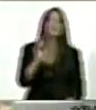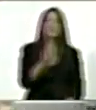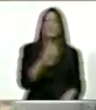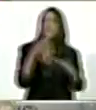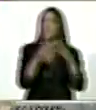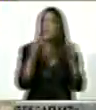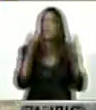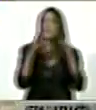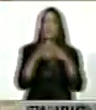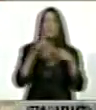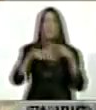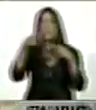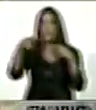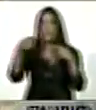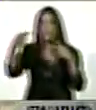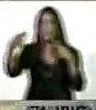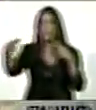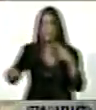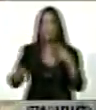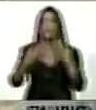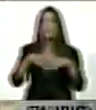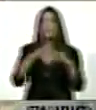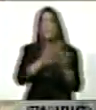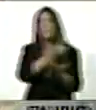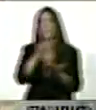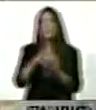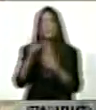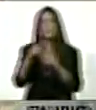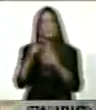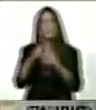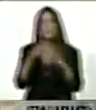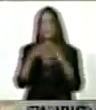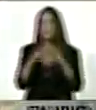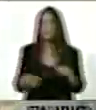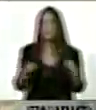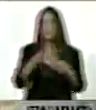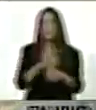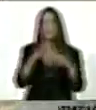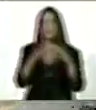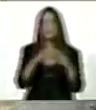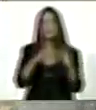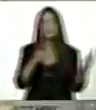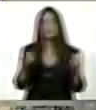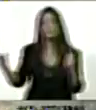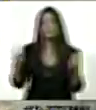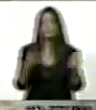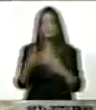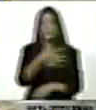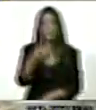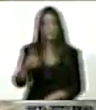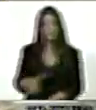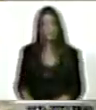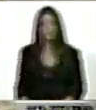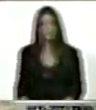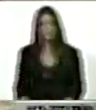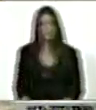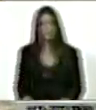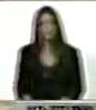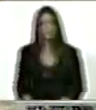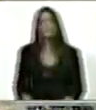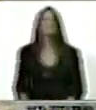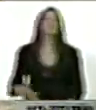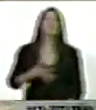reuniones que se hicieron después fueron reuniones donde participaron en todas las comisiones los representantes de la llamada MUD.